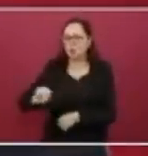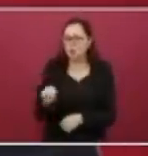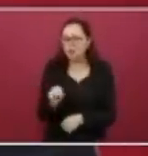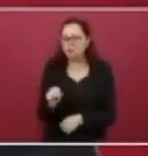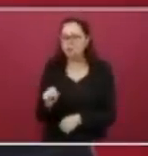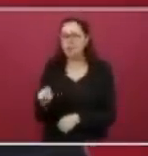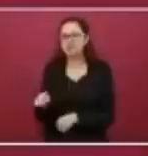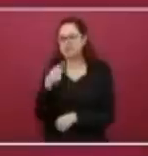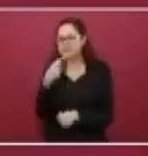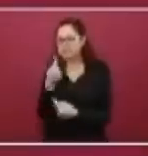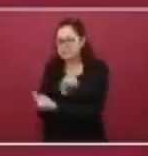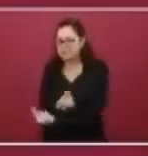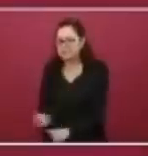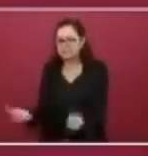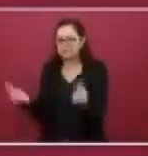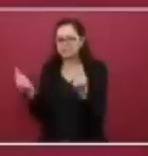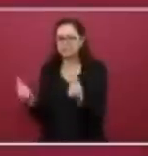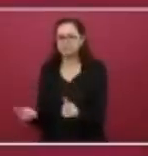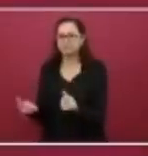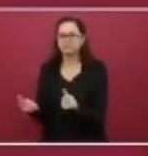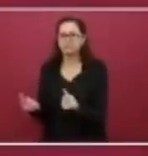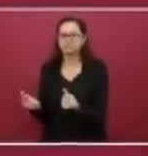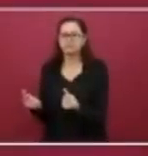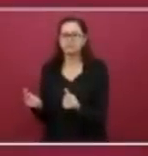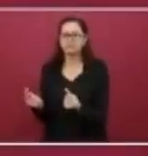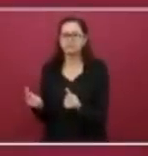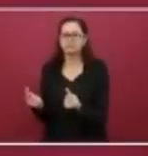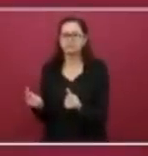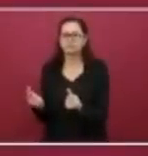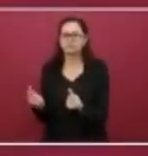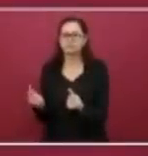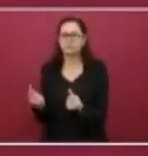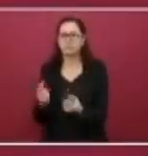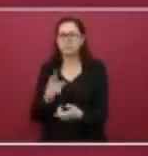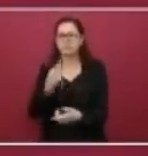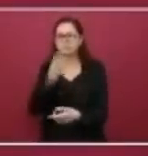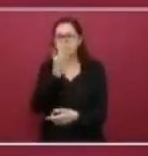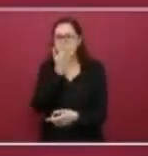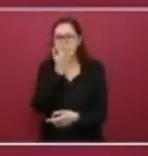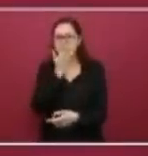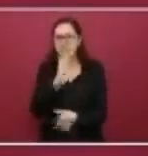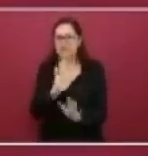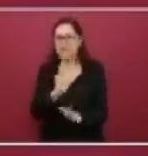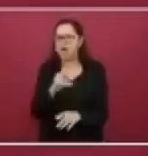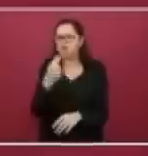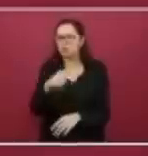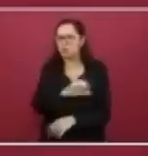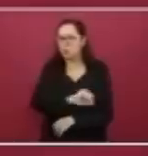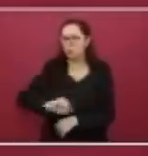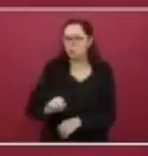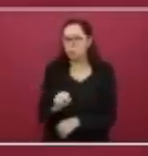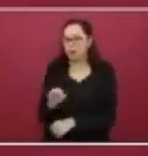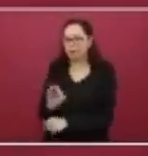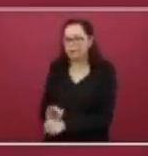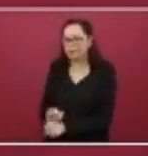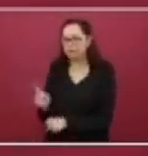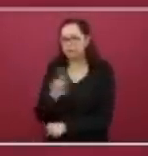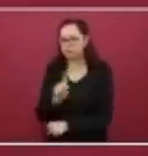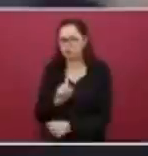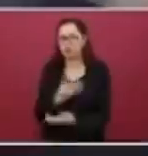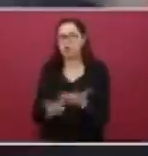puedan se llaman guarderías que están mal del término las estancias